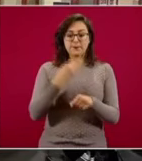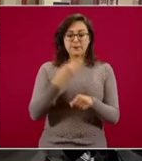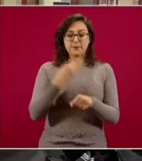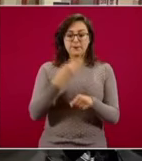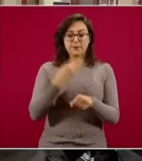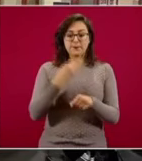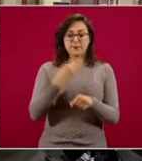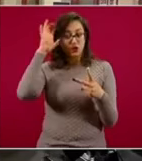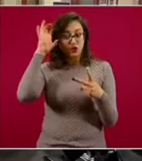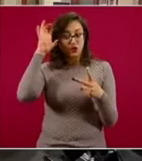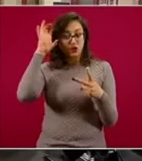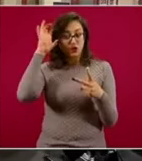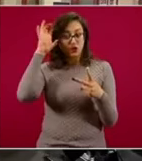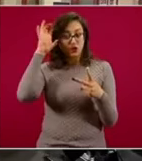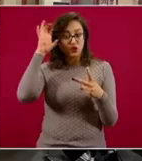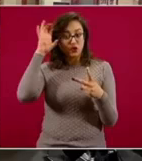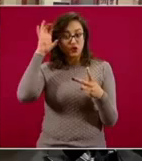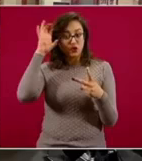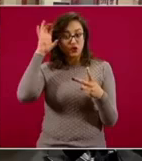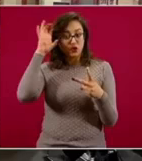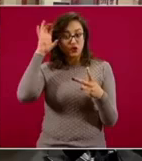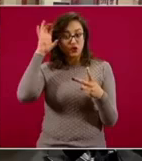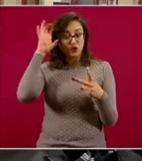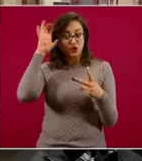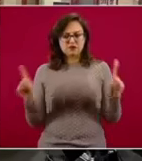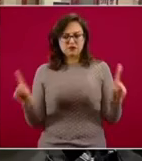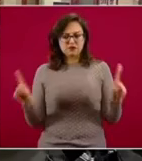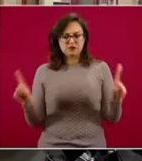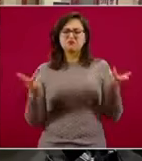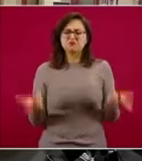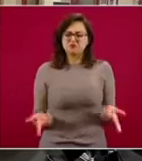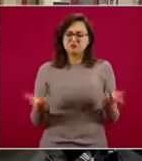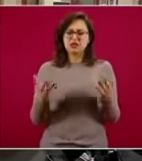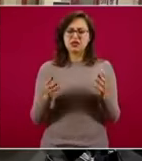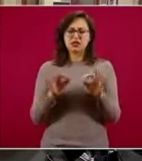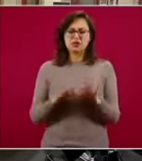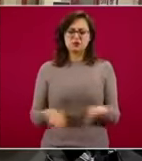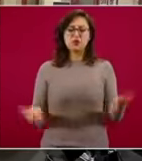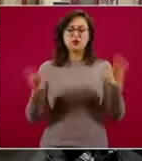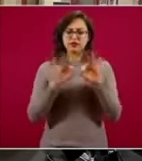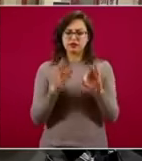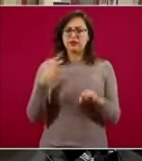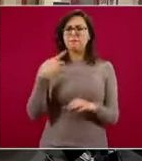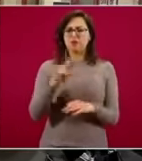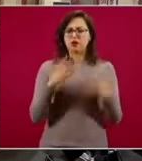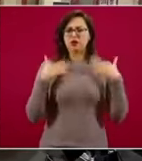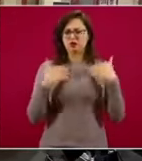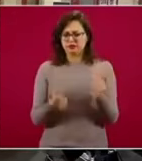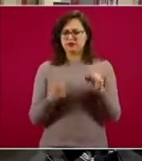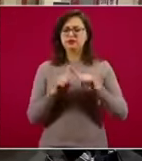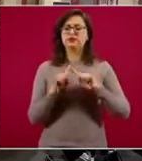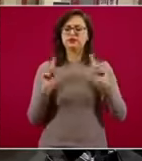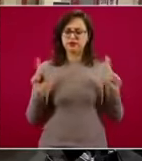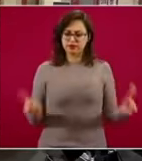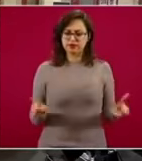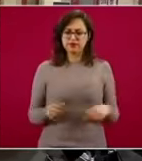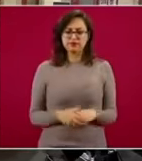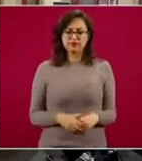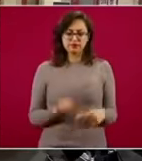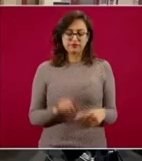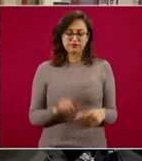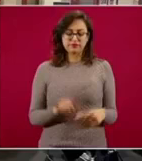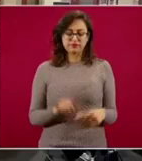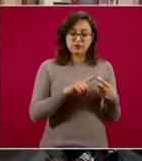conceptos que son importantes, no tiene por qué ser complicado visualizar su diferencia. El primero es